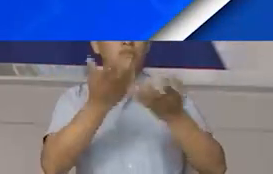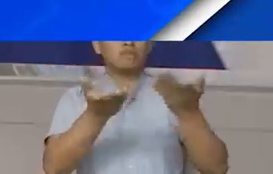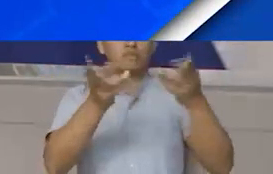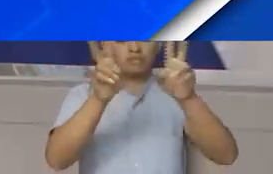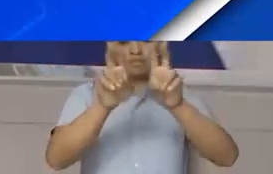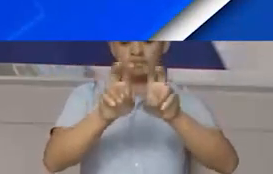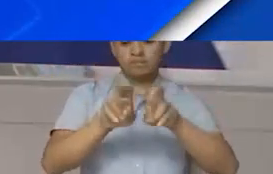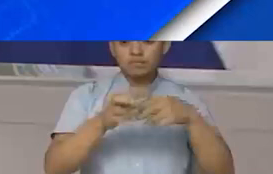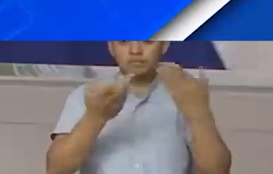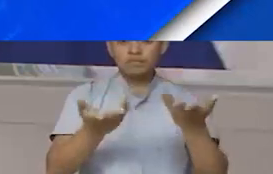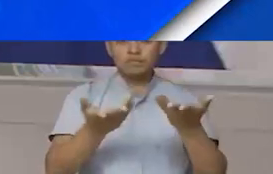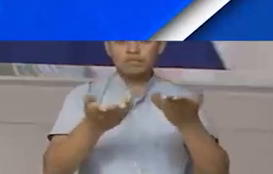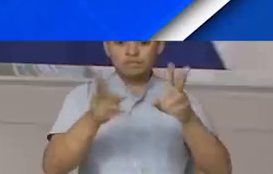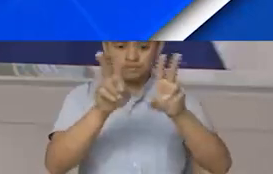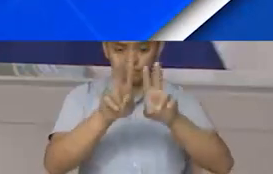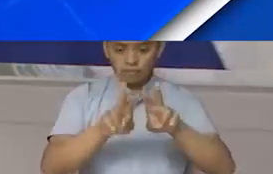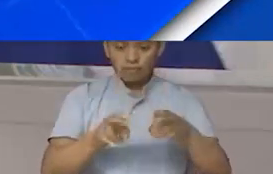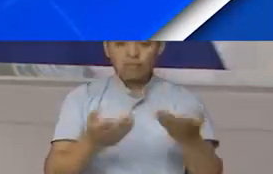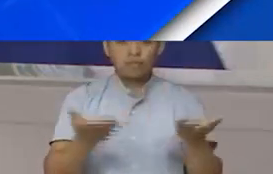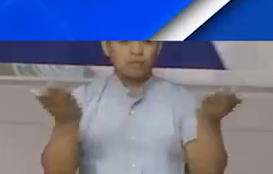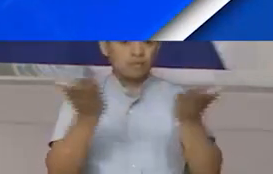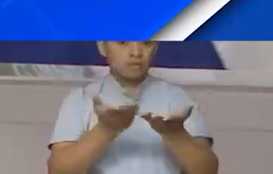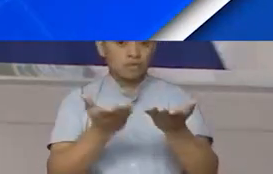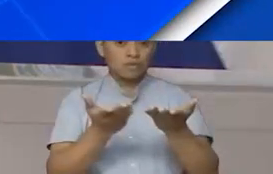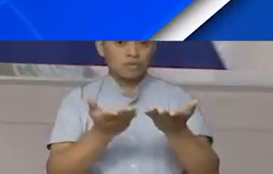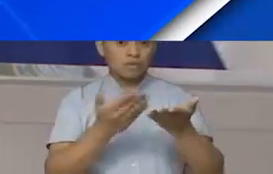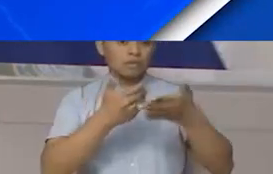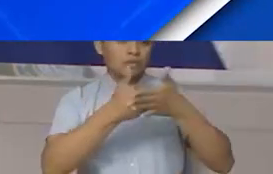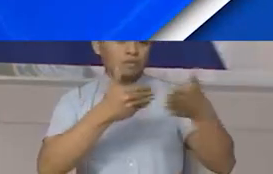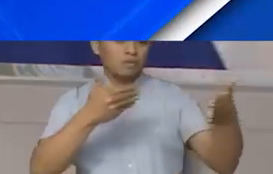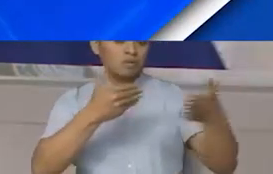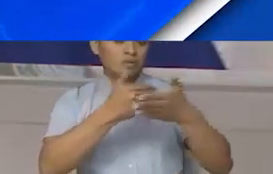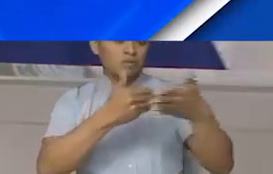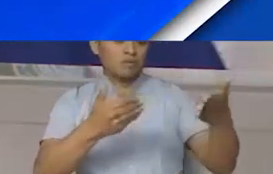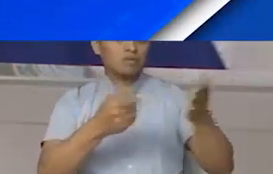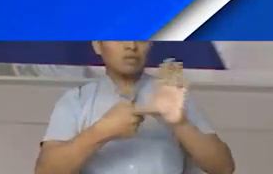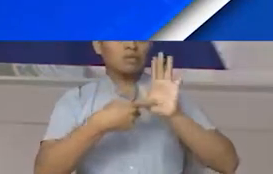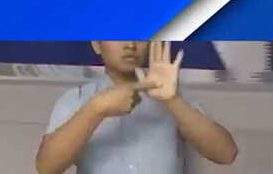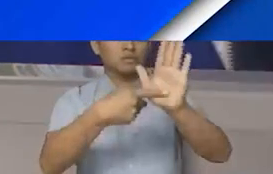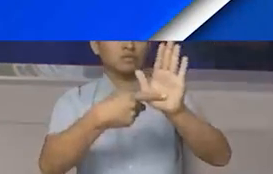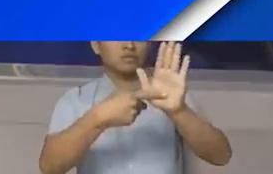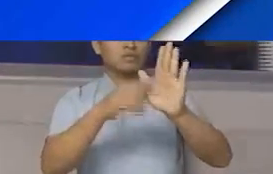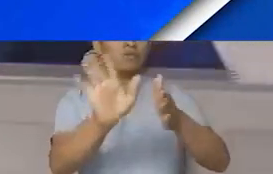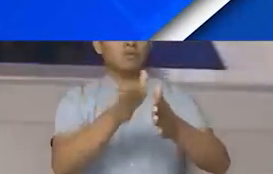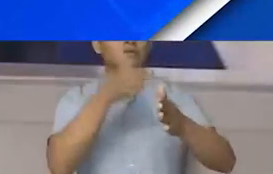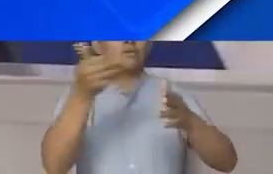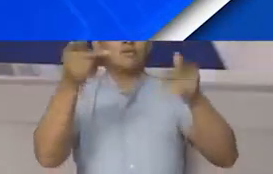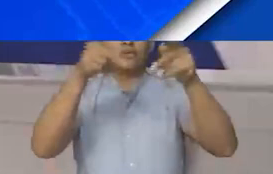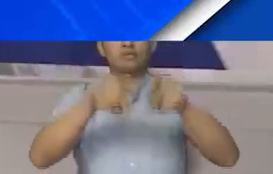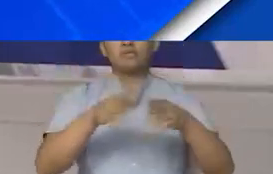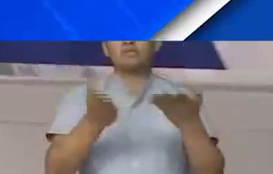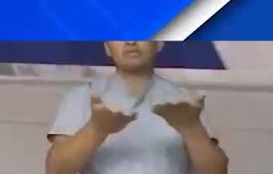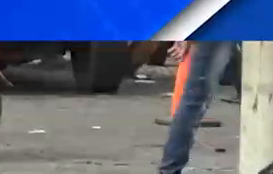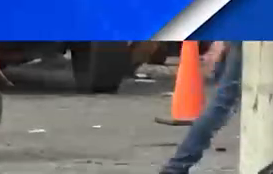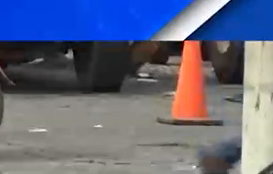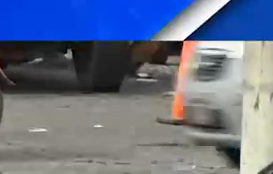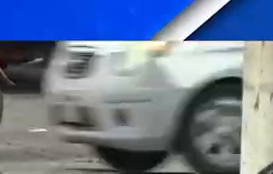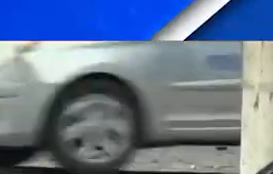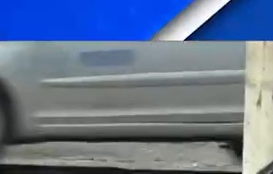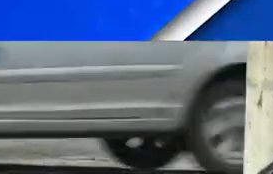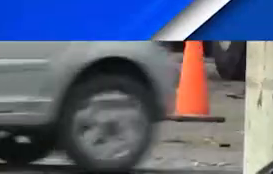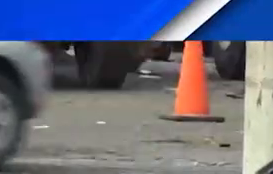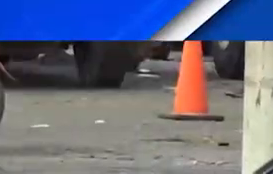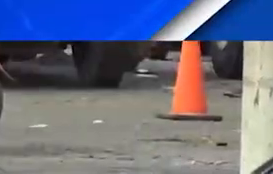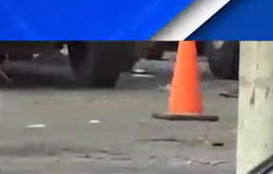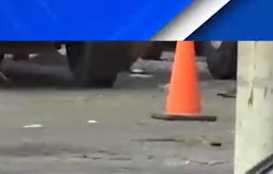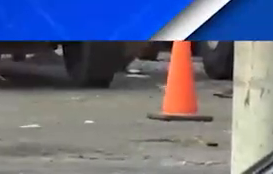procesar, verificar y analizar las solicitudes que presenten los proveedores para verificar su idoneidad